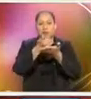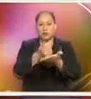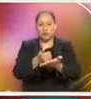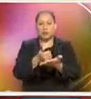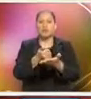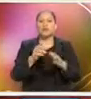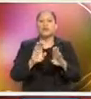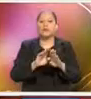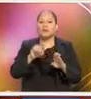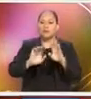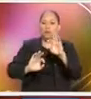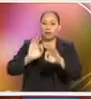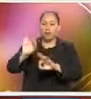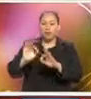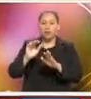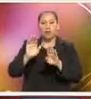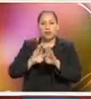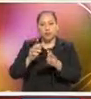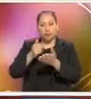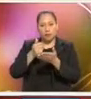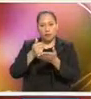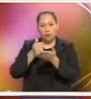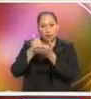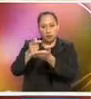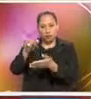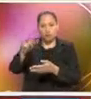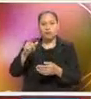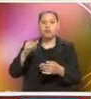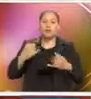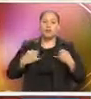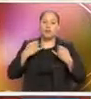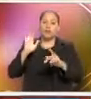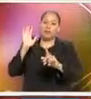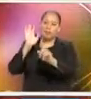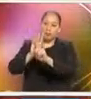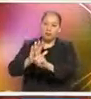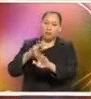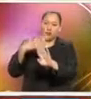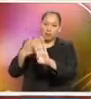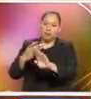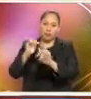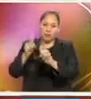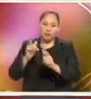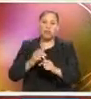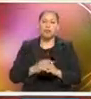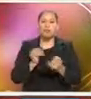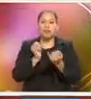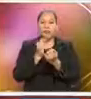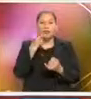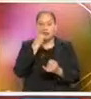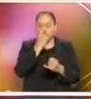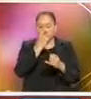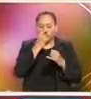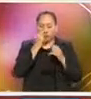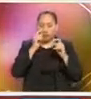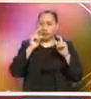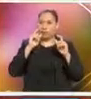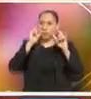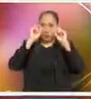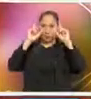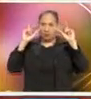cómo tratar a los chavos que están siendo buleados. Claro. Y hay que abrir los ojos, las orejas,